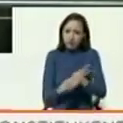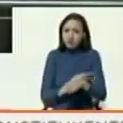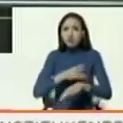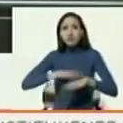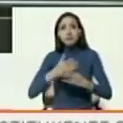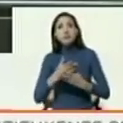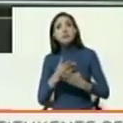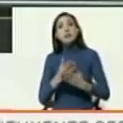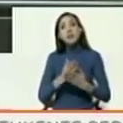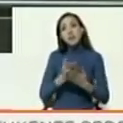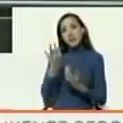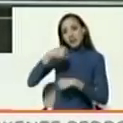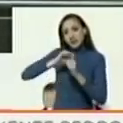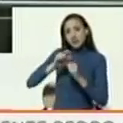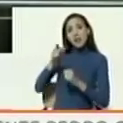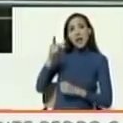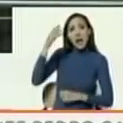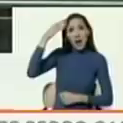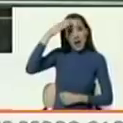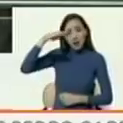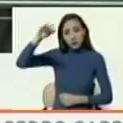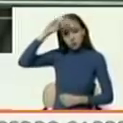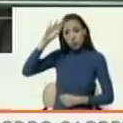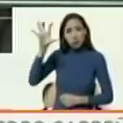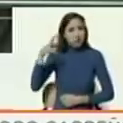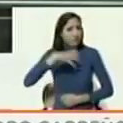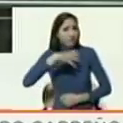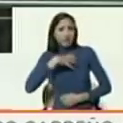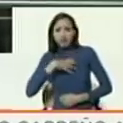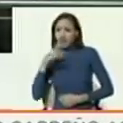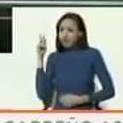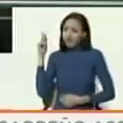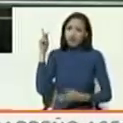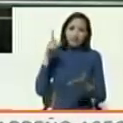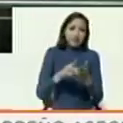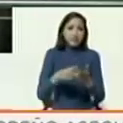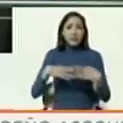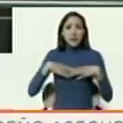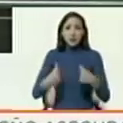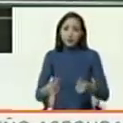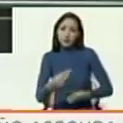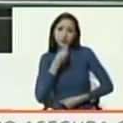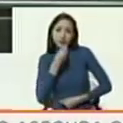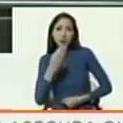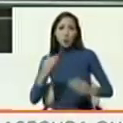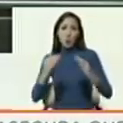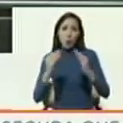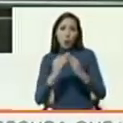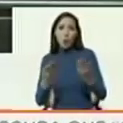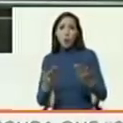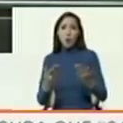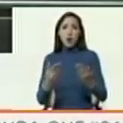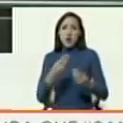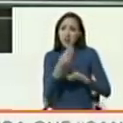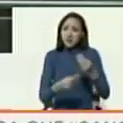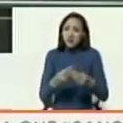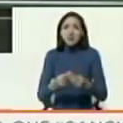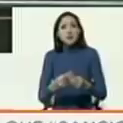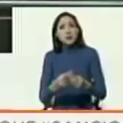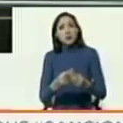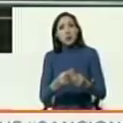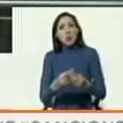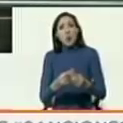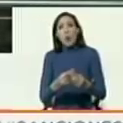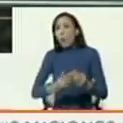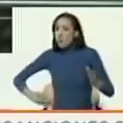pueblo cubano pueda tener acceso a la salud, la educación, la alimentación, la vivienda, tratando de negarle los